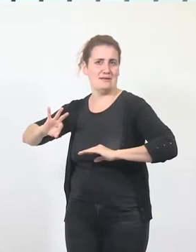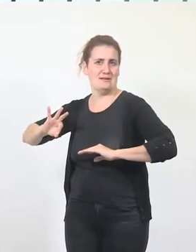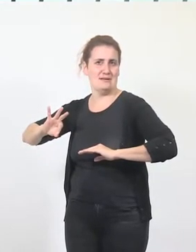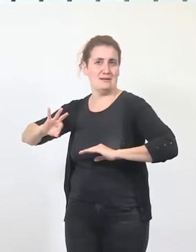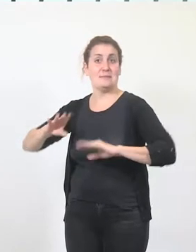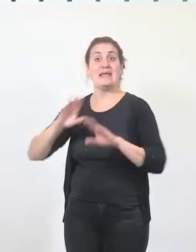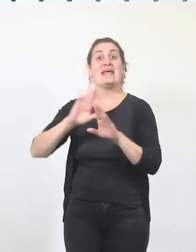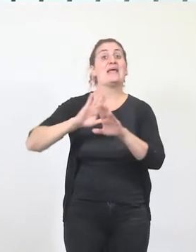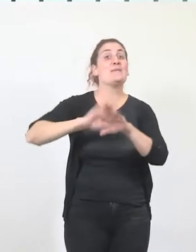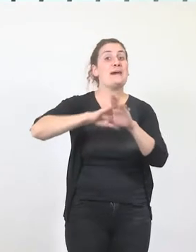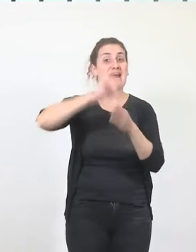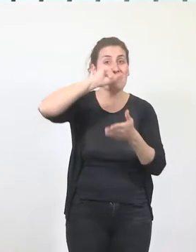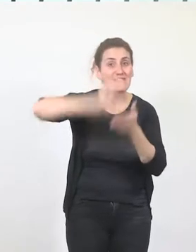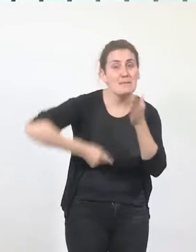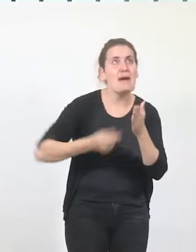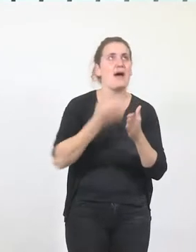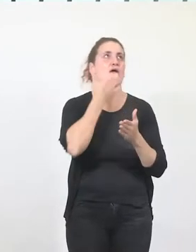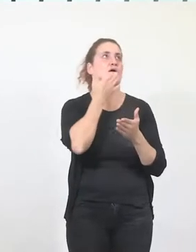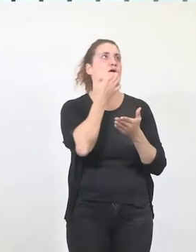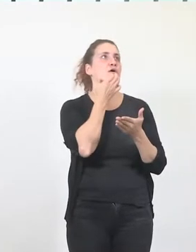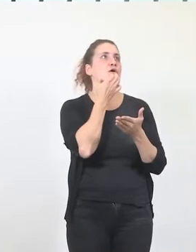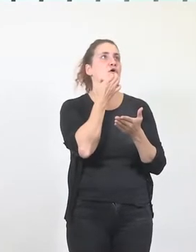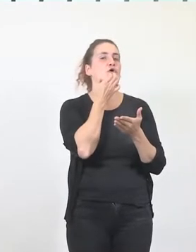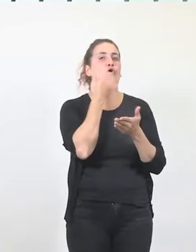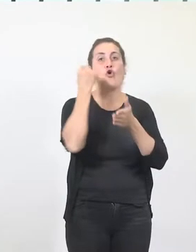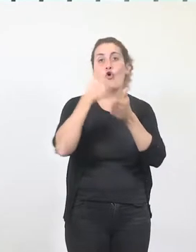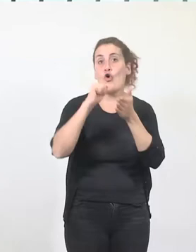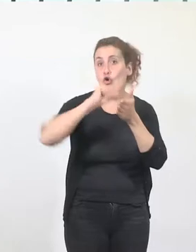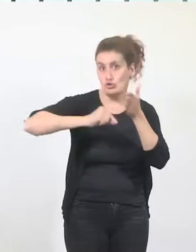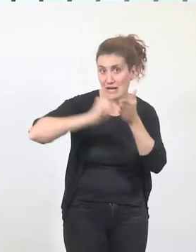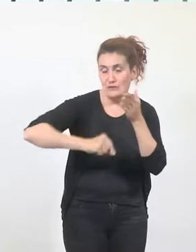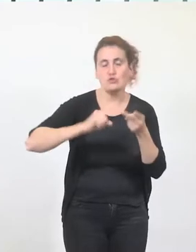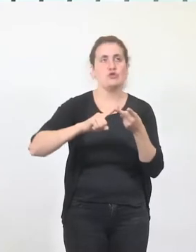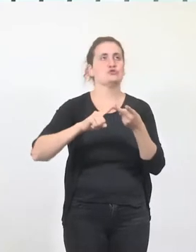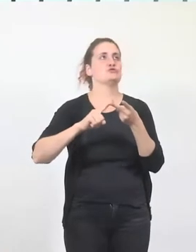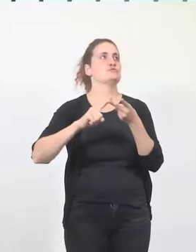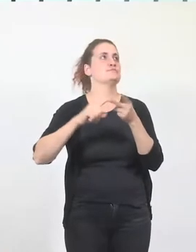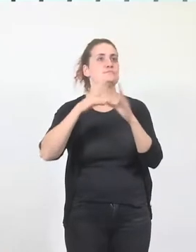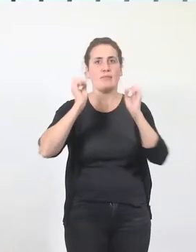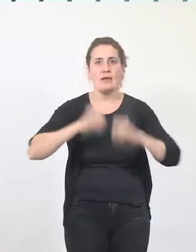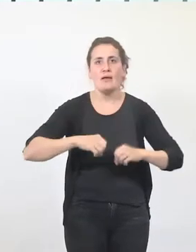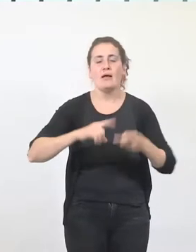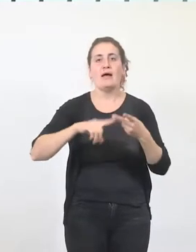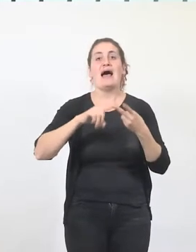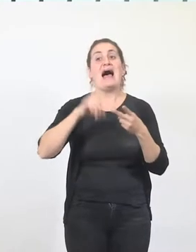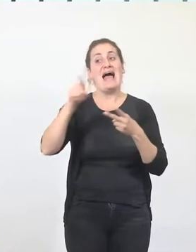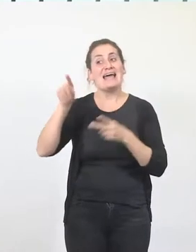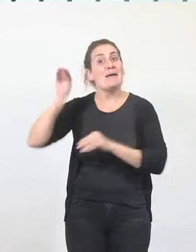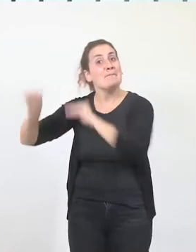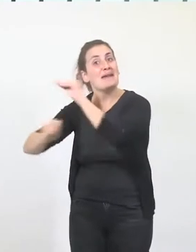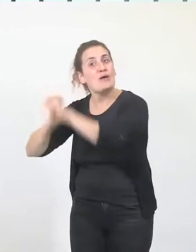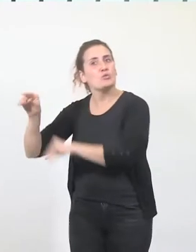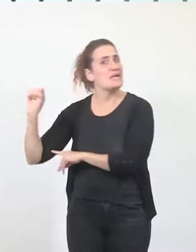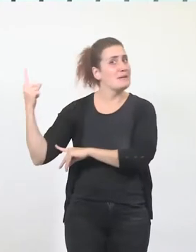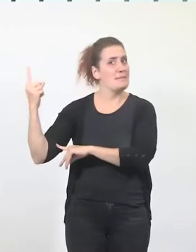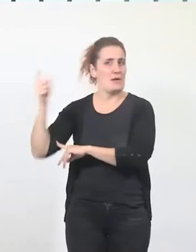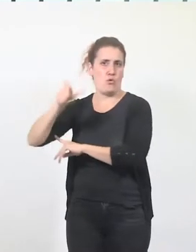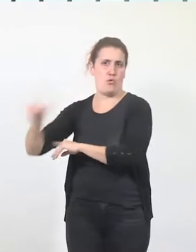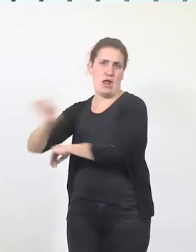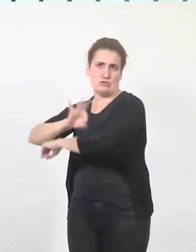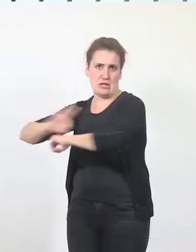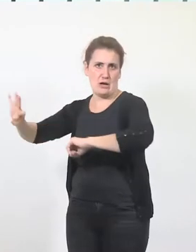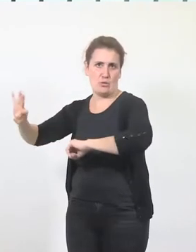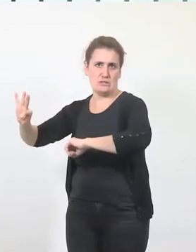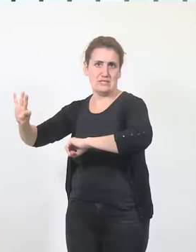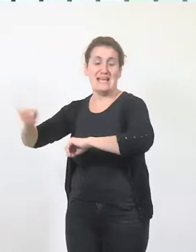firmar contratos o de este tipo hay que consultar a los saharauis y el único